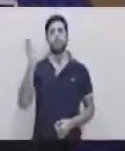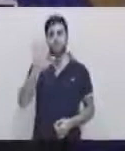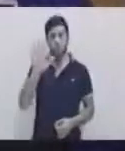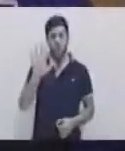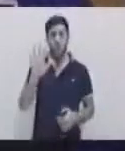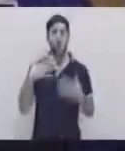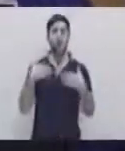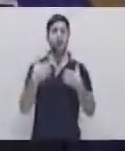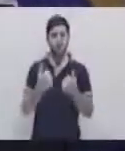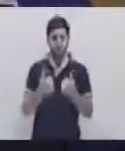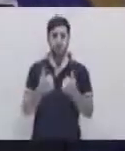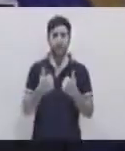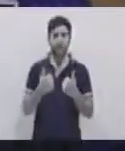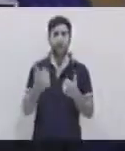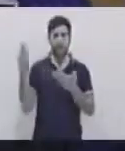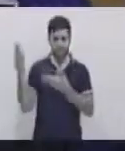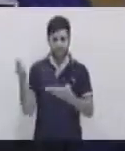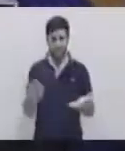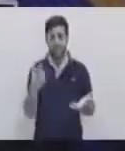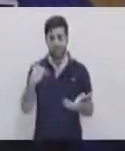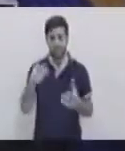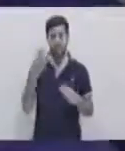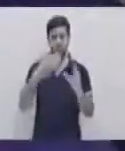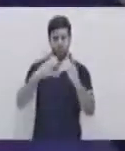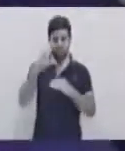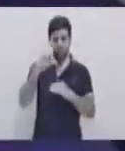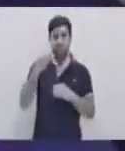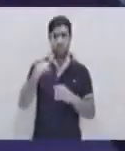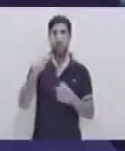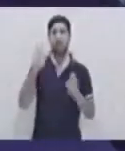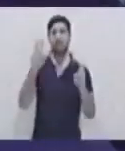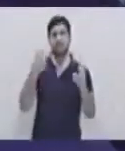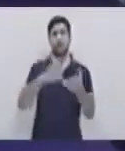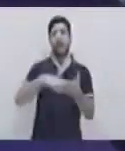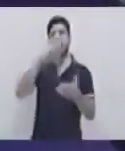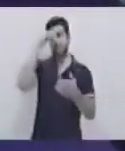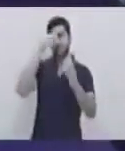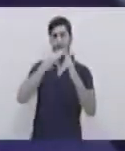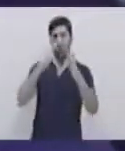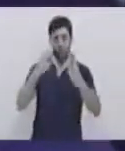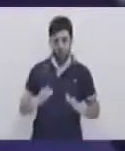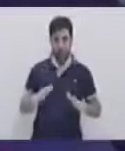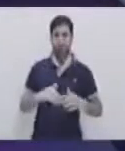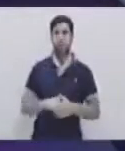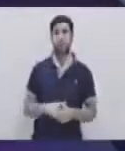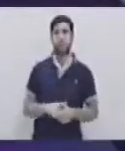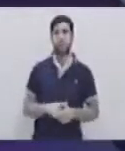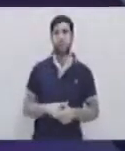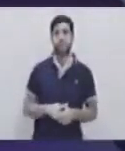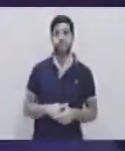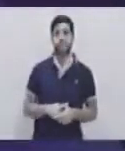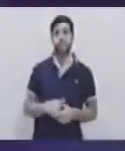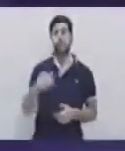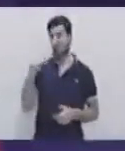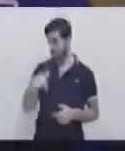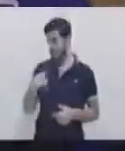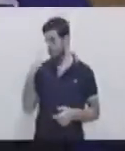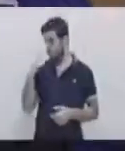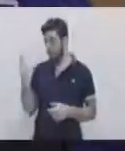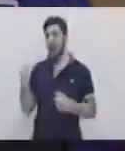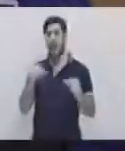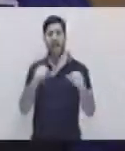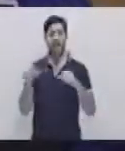Hola chicos, bienvenidos a un programa más de Aprendo en Casa. Les traemos